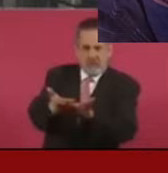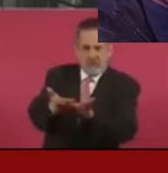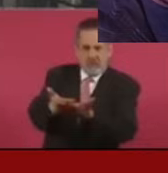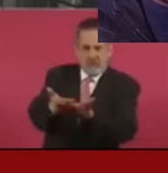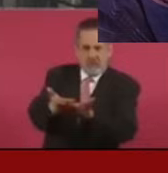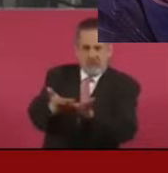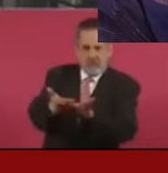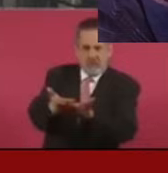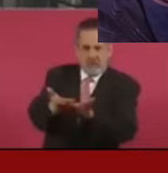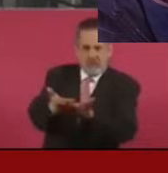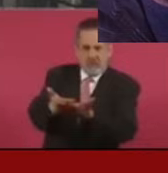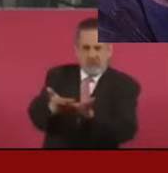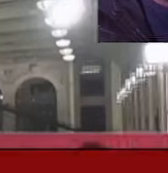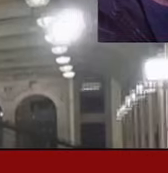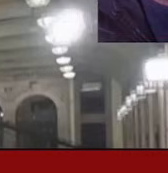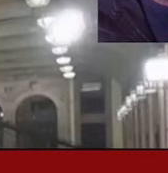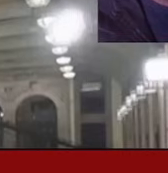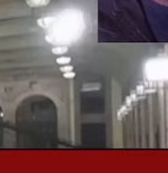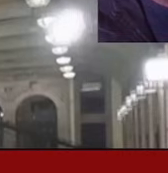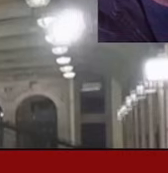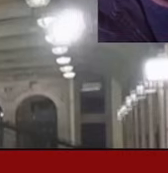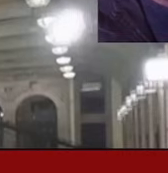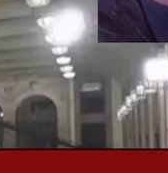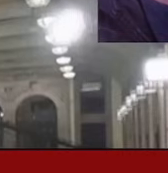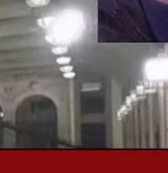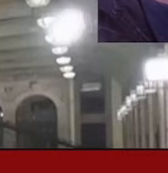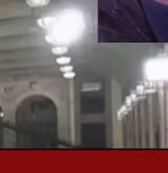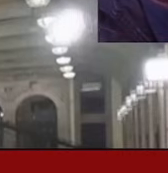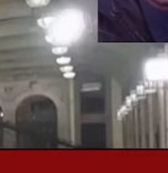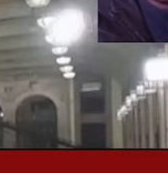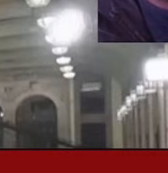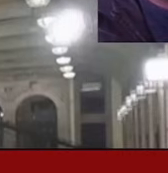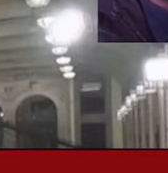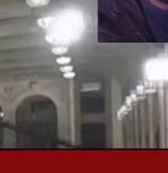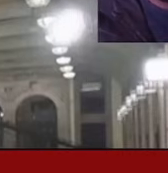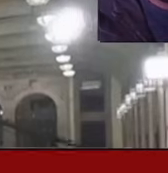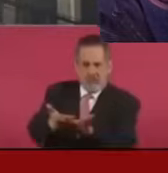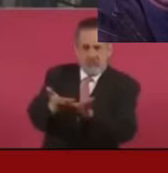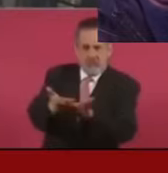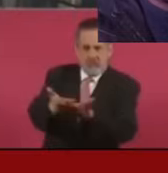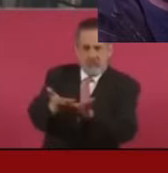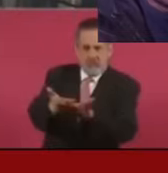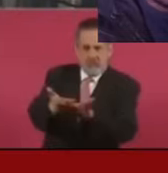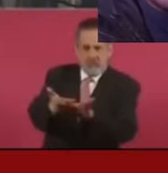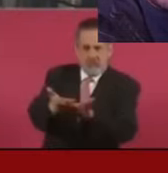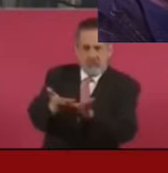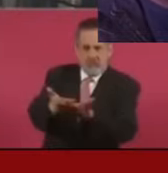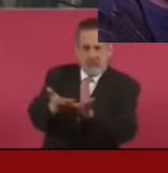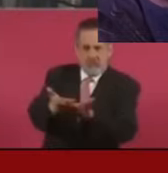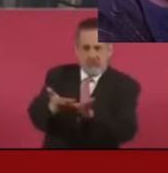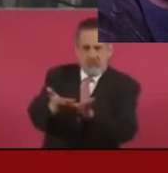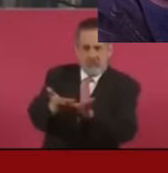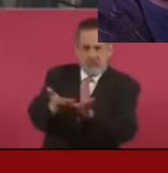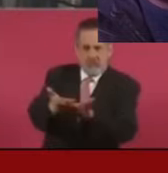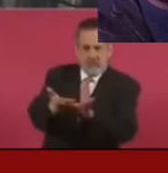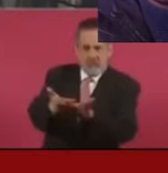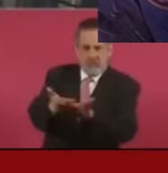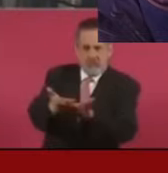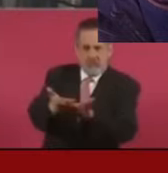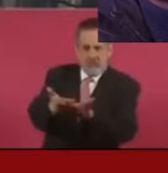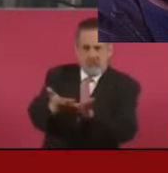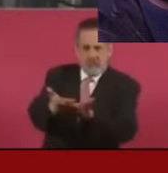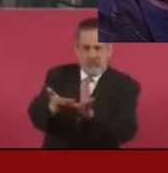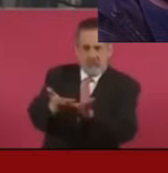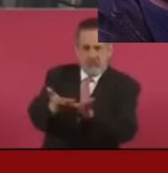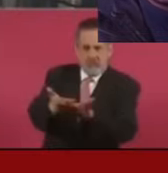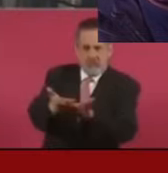constitución, el de este tema de la constitucional, la conmemoración de la Constitución mexicana, y dijo que no. ¿Por qué motivo el 5 de febrero él